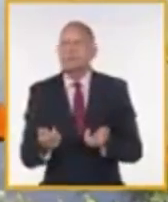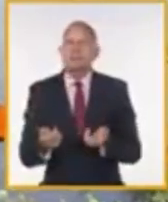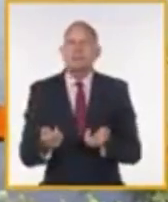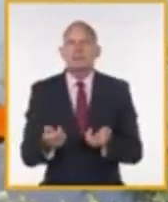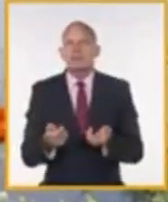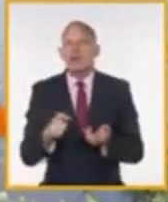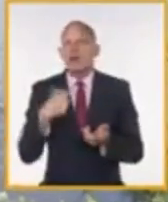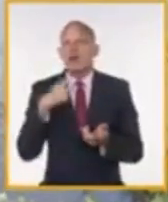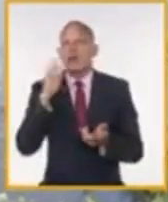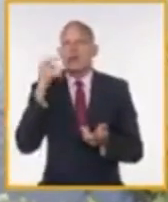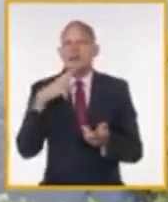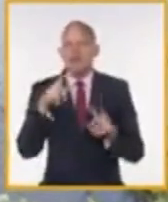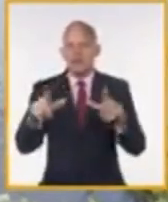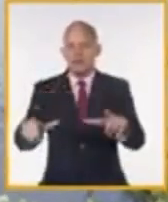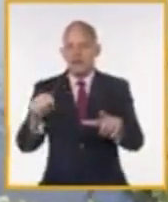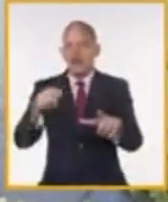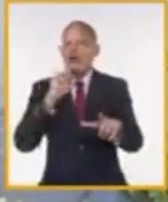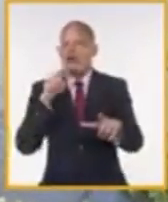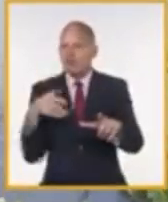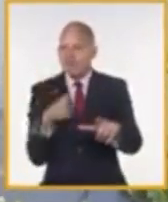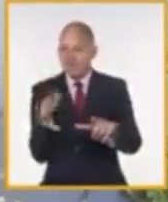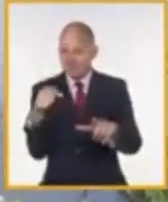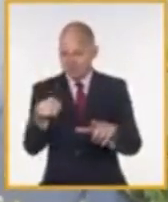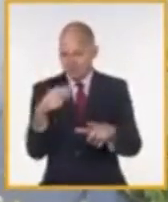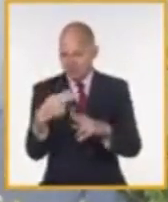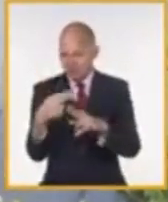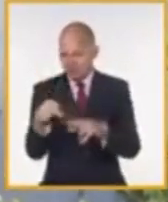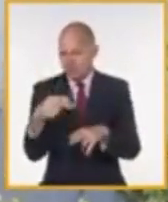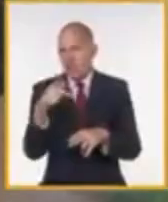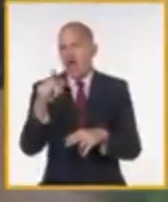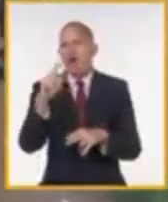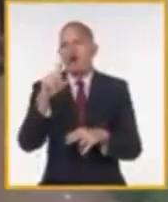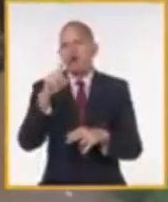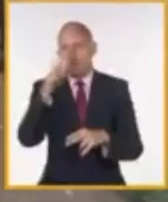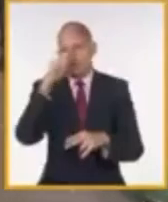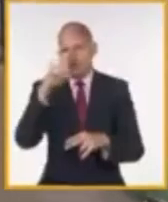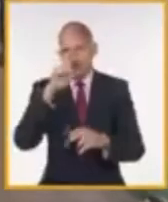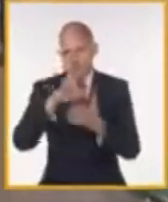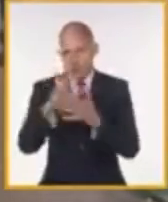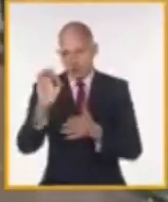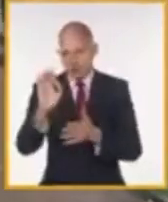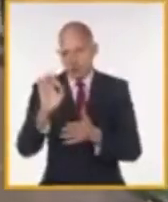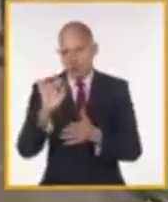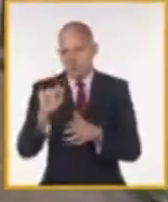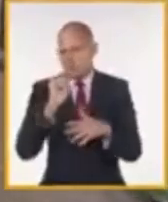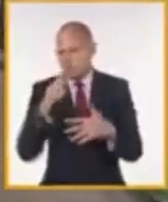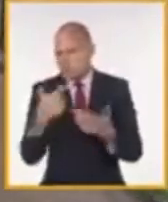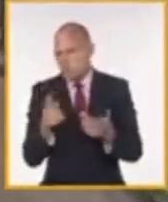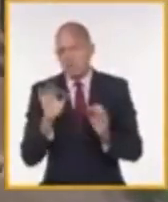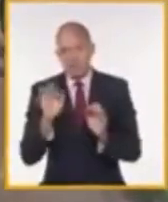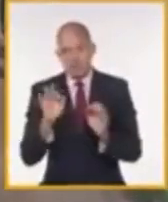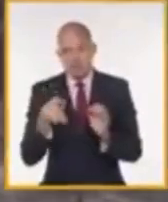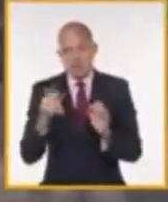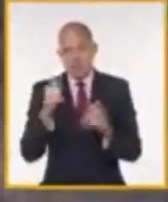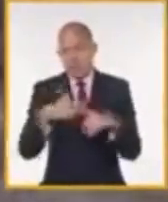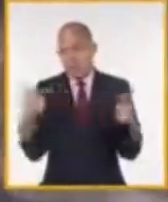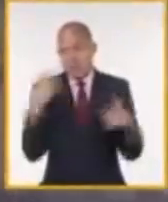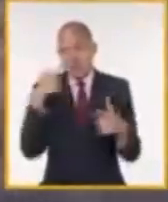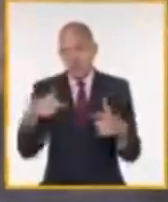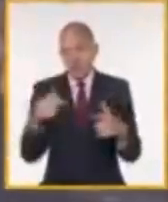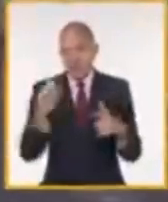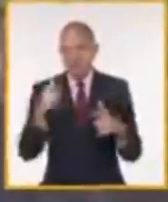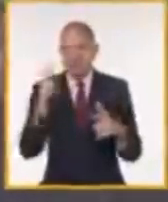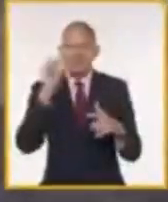en la cría del colosoma, es una especie, que es un frutífero de naturaleza. De la forma extensiva, sí seguimos trabajando en todos los